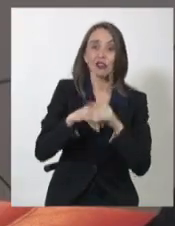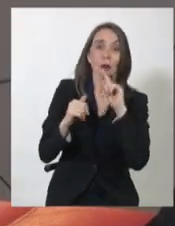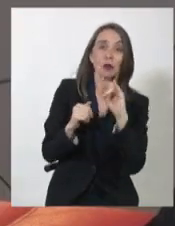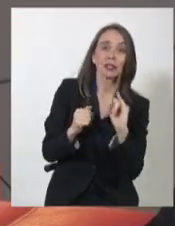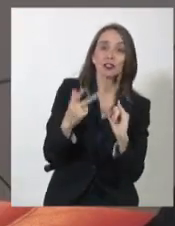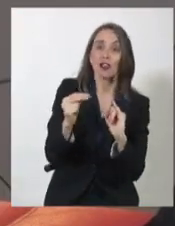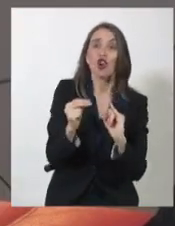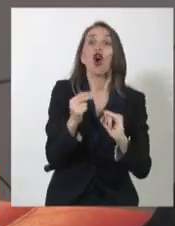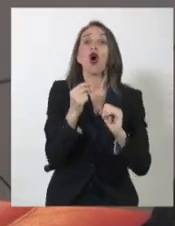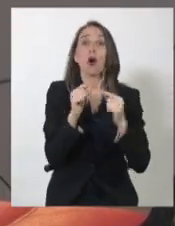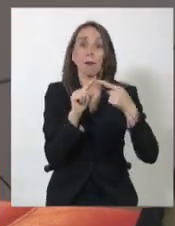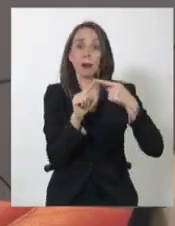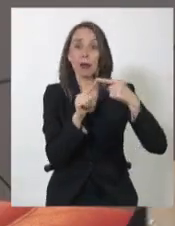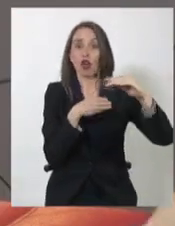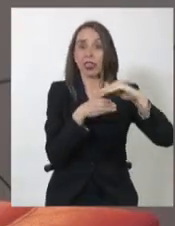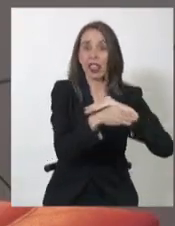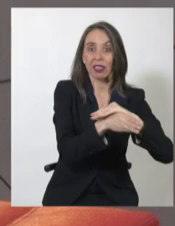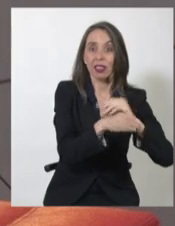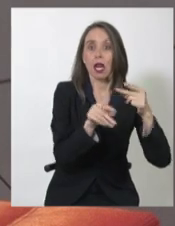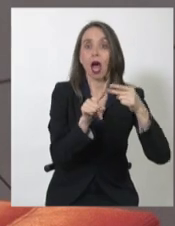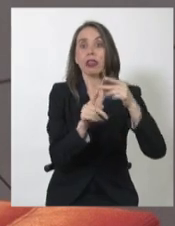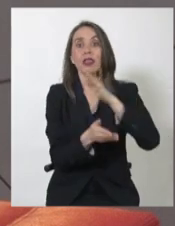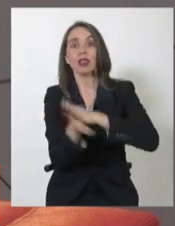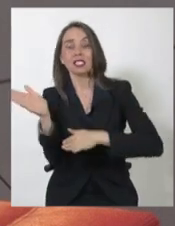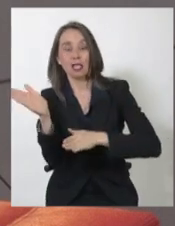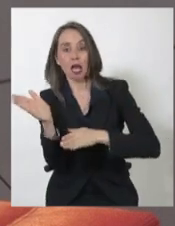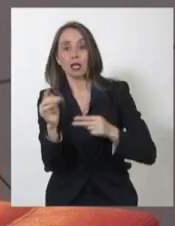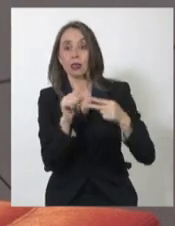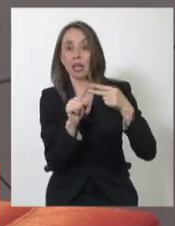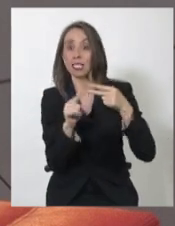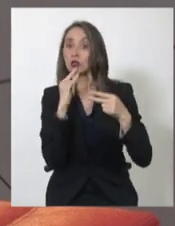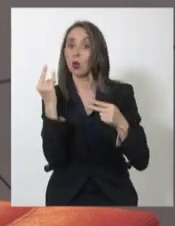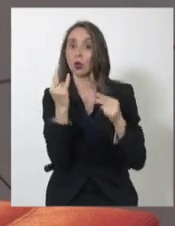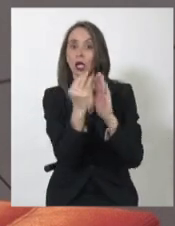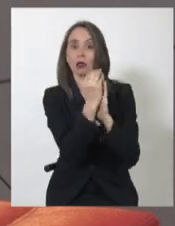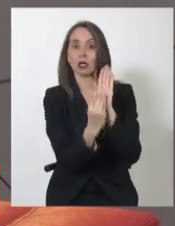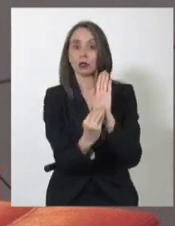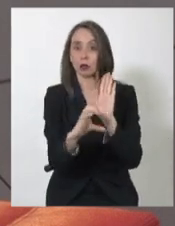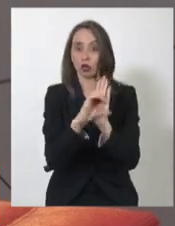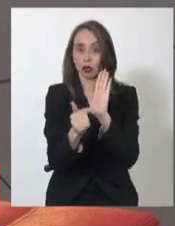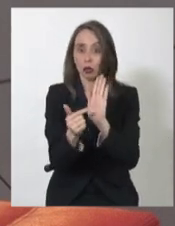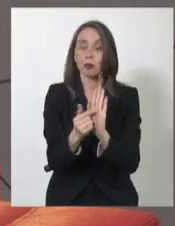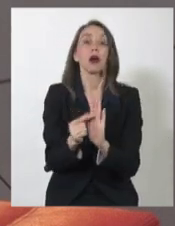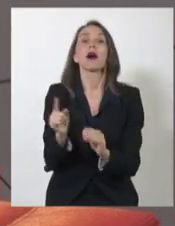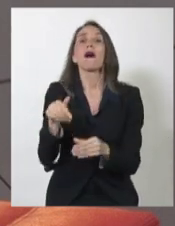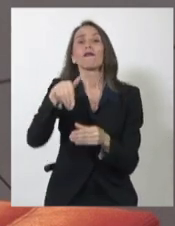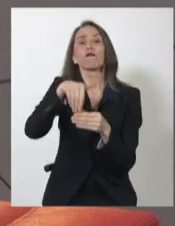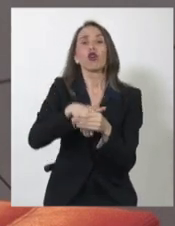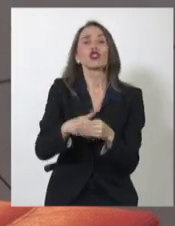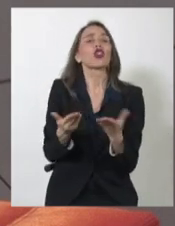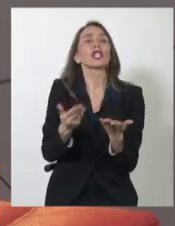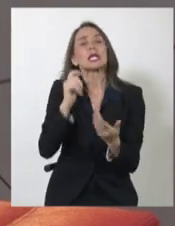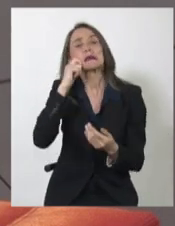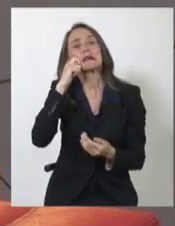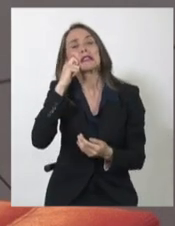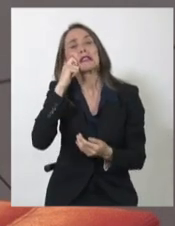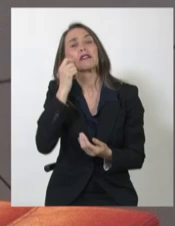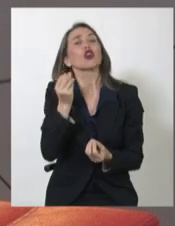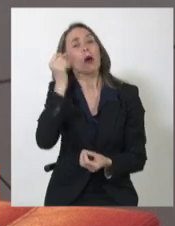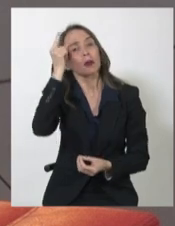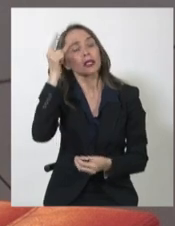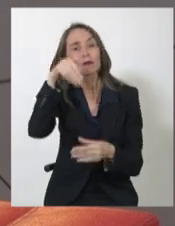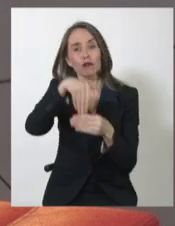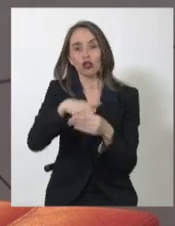salida. Entonces, eso es más o menos urgente. Respecto al voto, también ahí, ¿cómo entendemos el voto? ¿No? Porque aquí voy a opinar